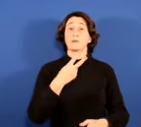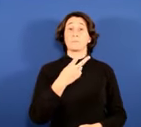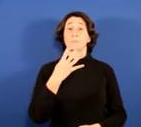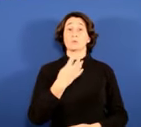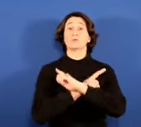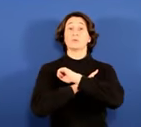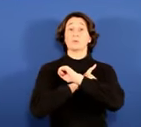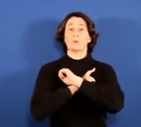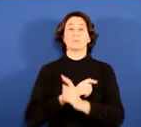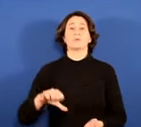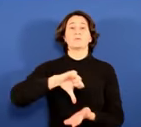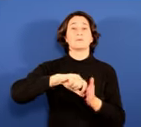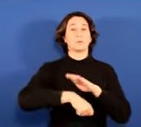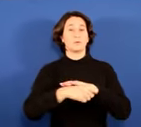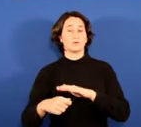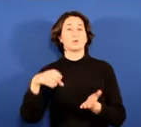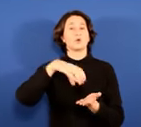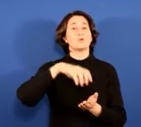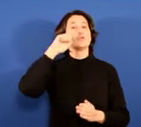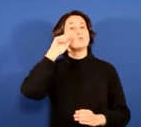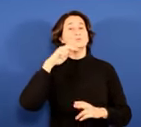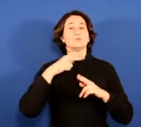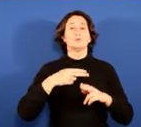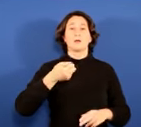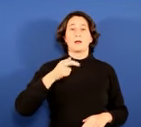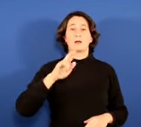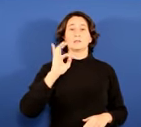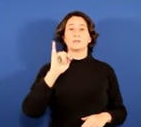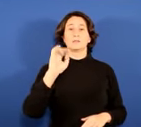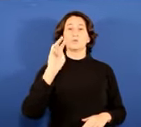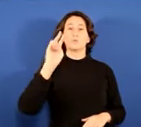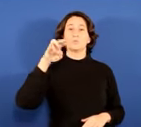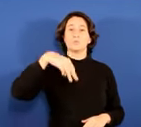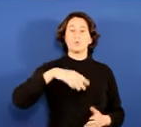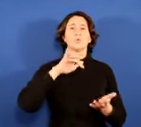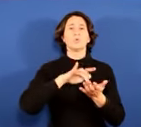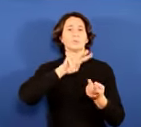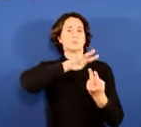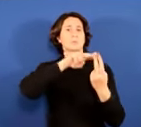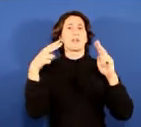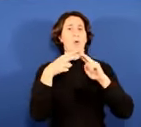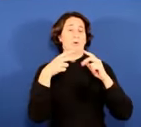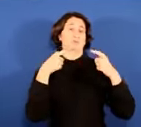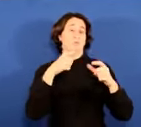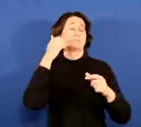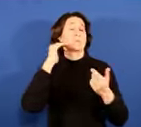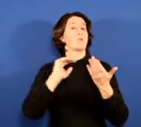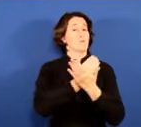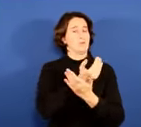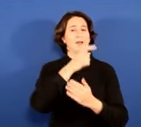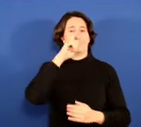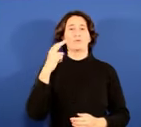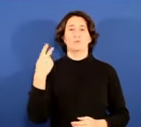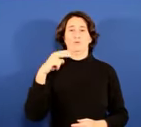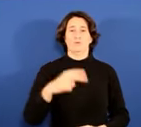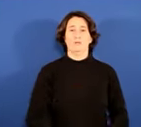Habrá talleres, música y exposiciones y se entregarán los premios del concurso Beldur Barik, al que se han presentado 131 trabajos.